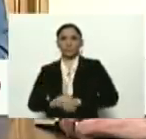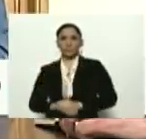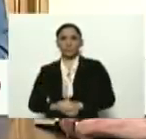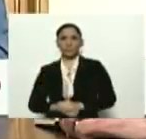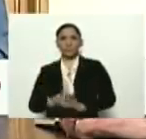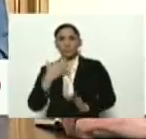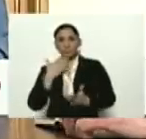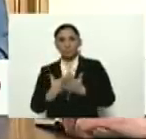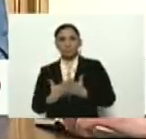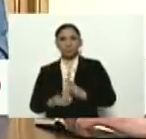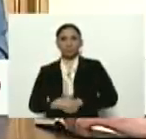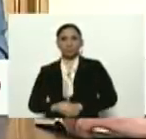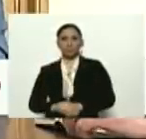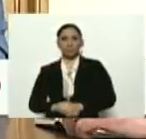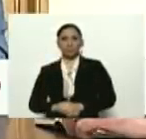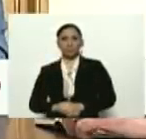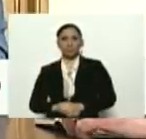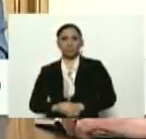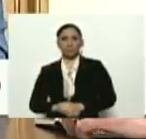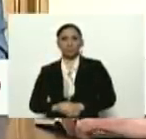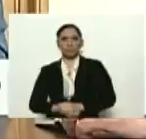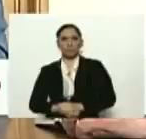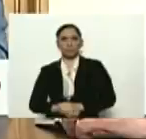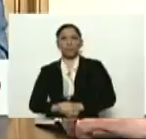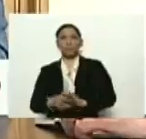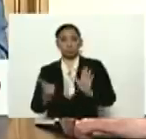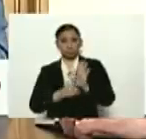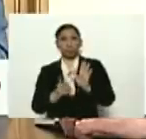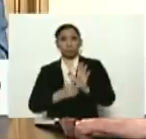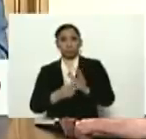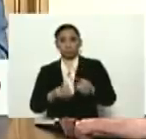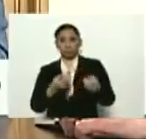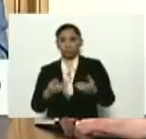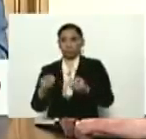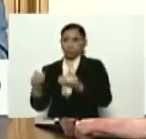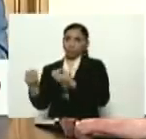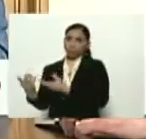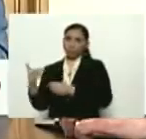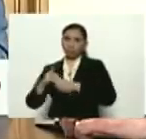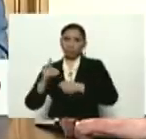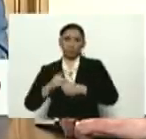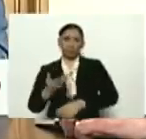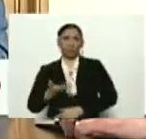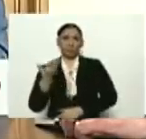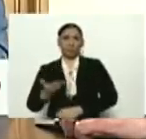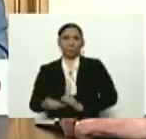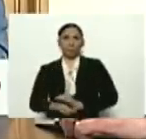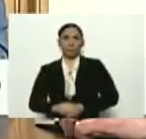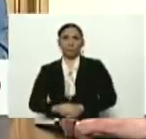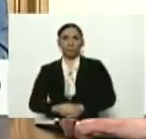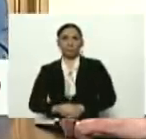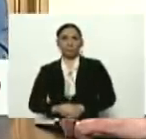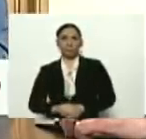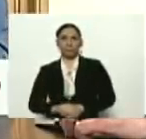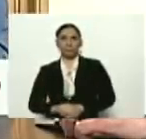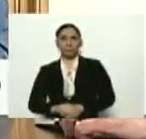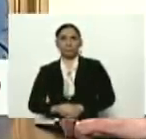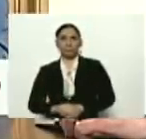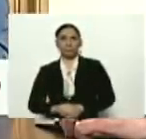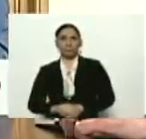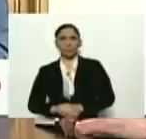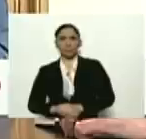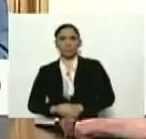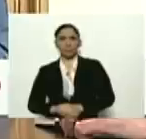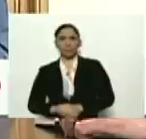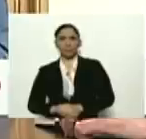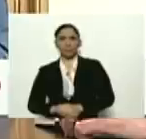Muchas gracias. Verdaderamente aporta datos contundentes de lo